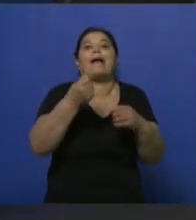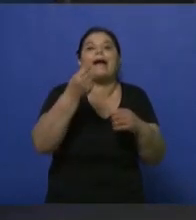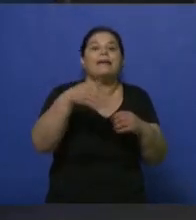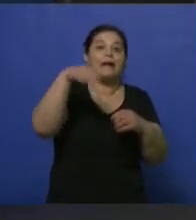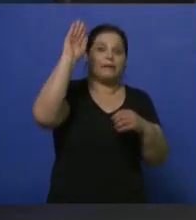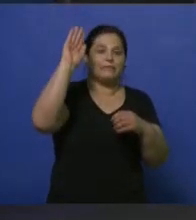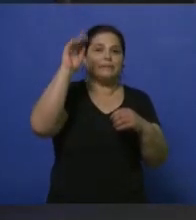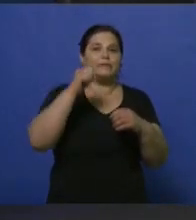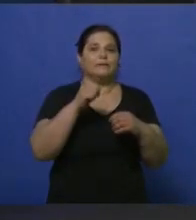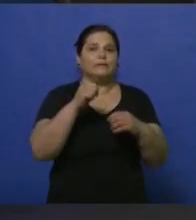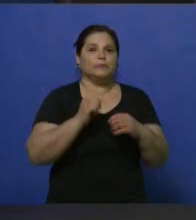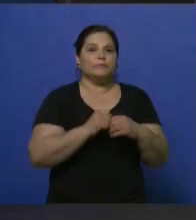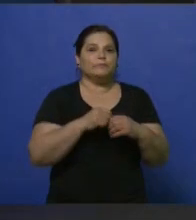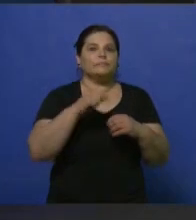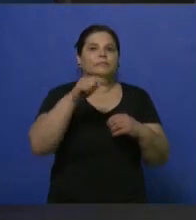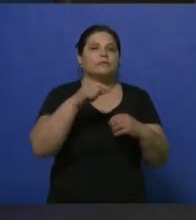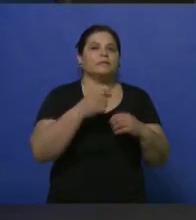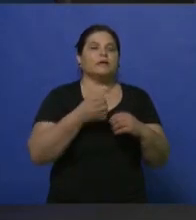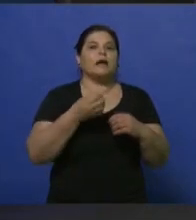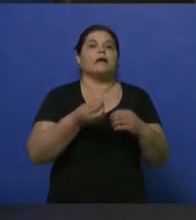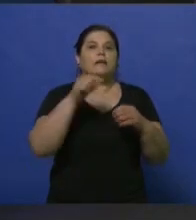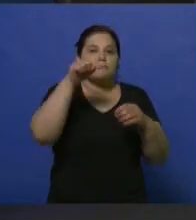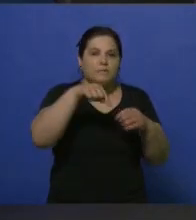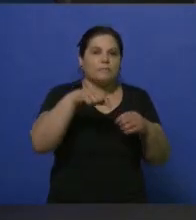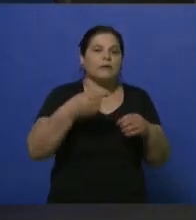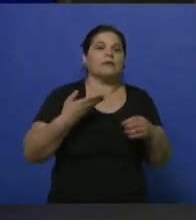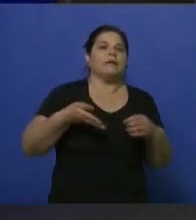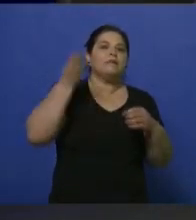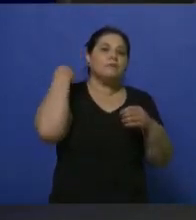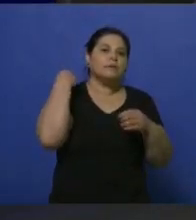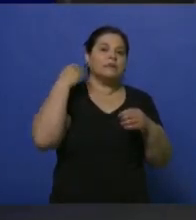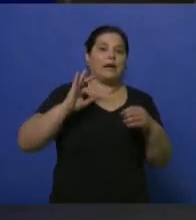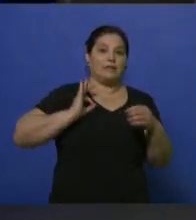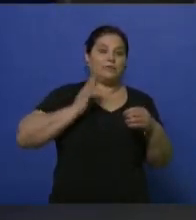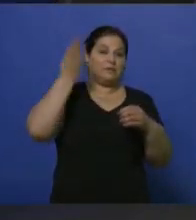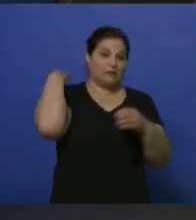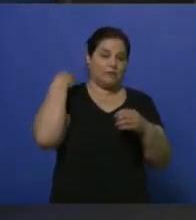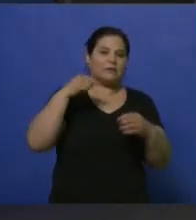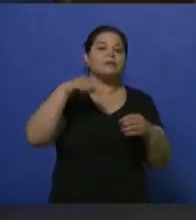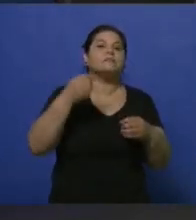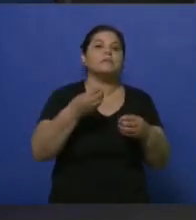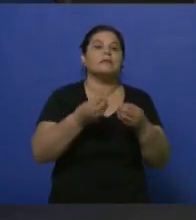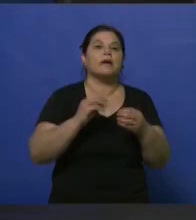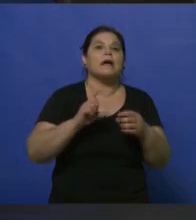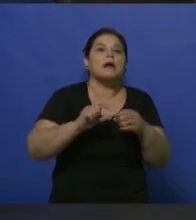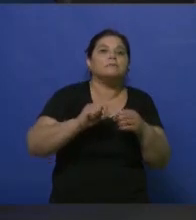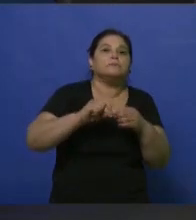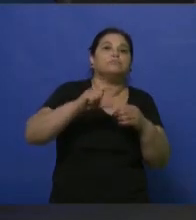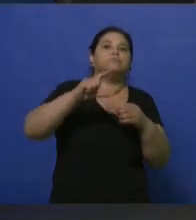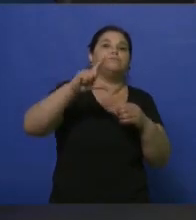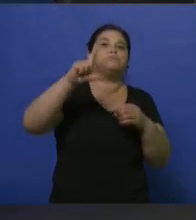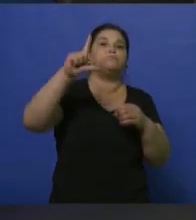El mismo mes del año anterior habían ganado 7 mil millones. O sea que en un año aumentaron su margen de rentabilidad en